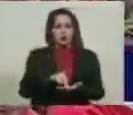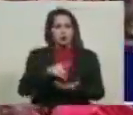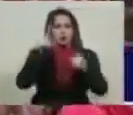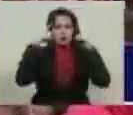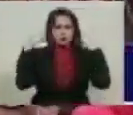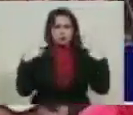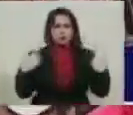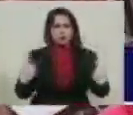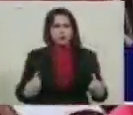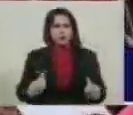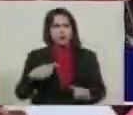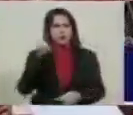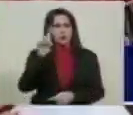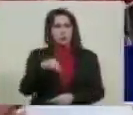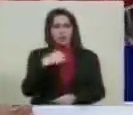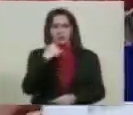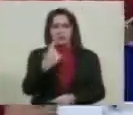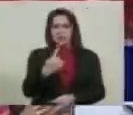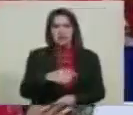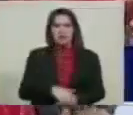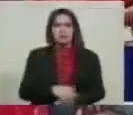Eduardo Piñate,